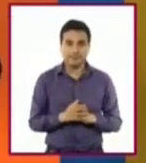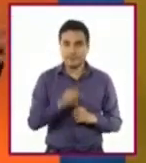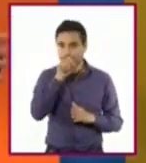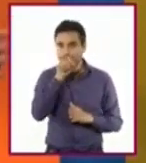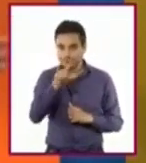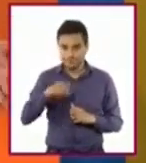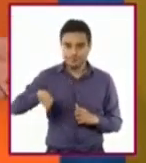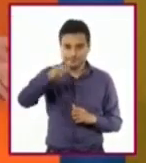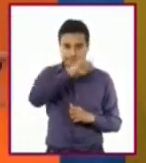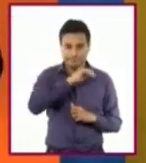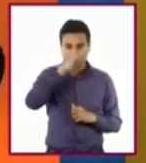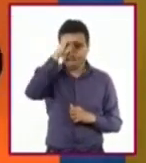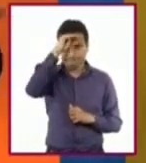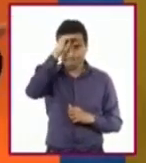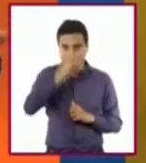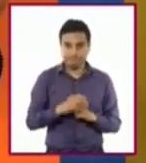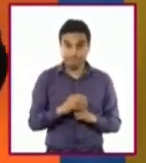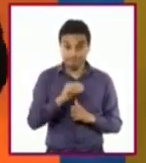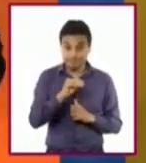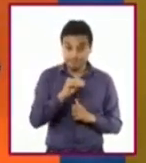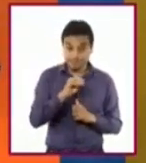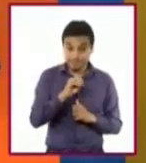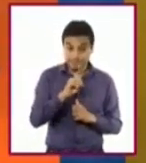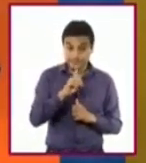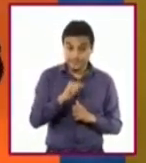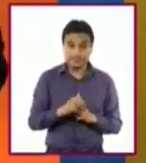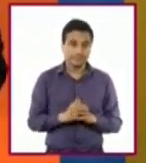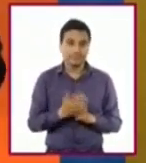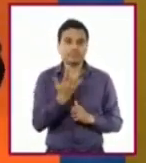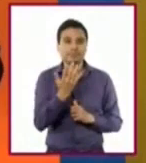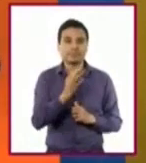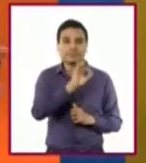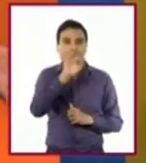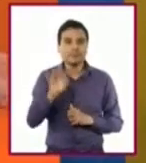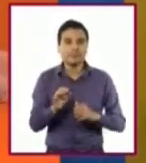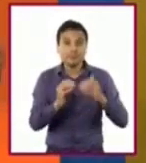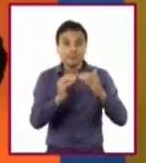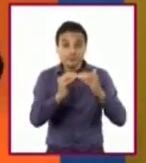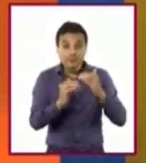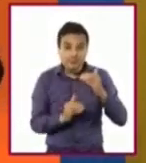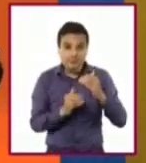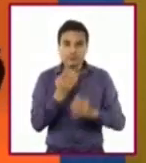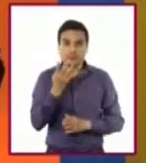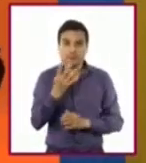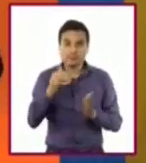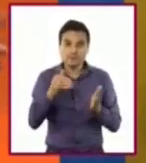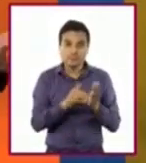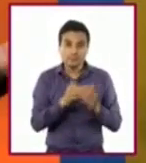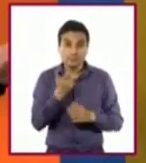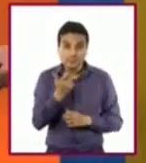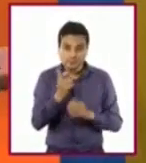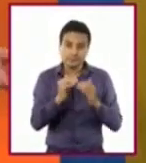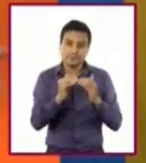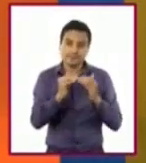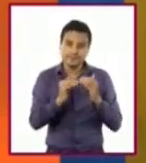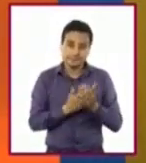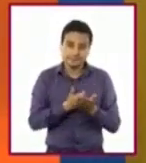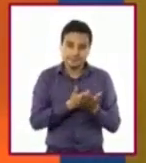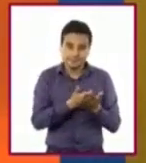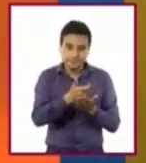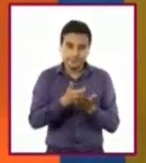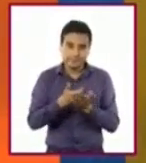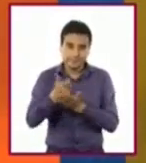que no podría ser la moda ya que menos del 50 por ciento de las personas ganan cuatro mil pesos y tampoco es factible